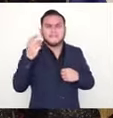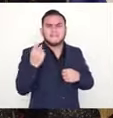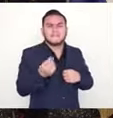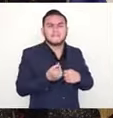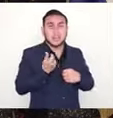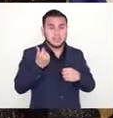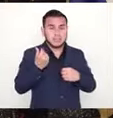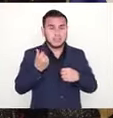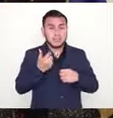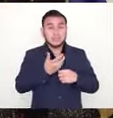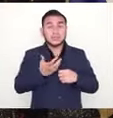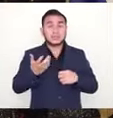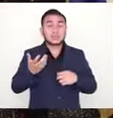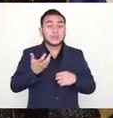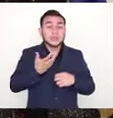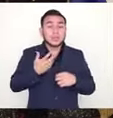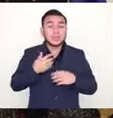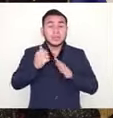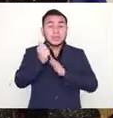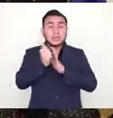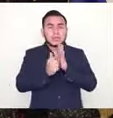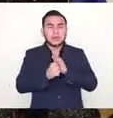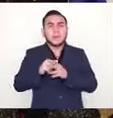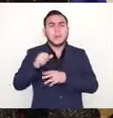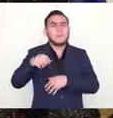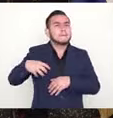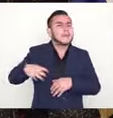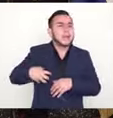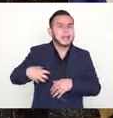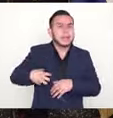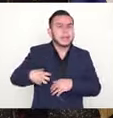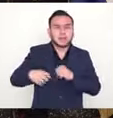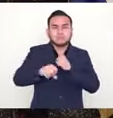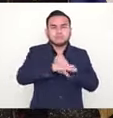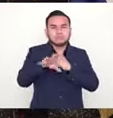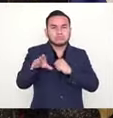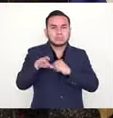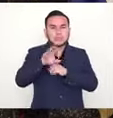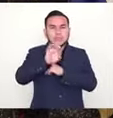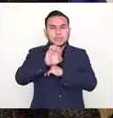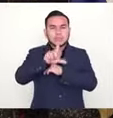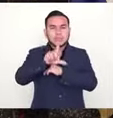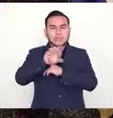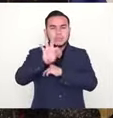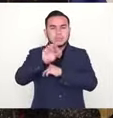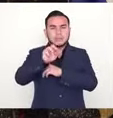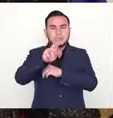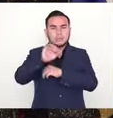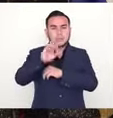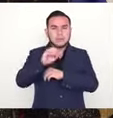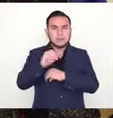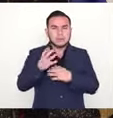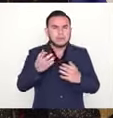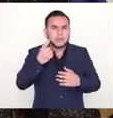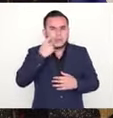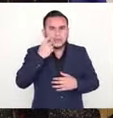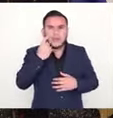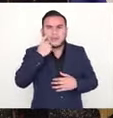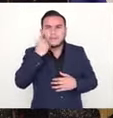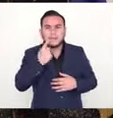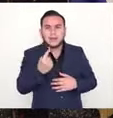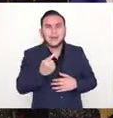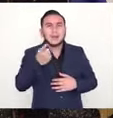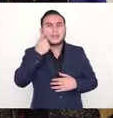el dow que el artículo es falso vamos no vamos a ir a barrios que salte hoy salgo a verificarlo